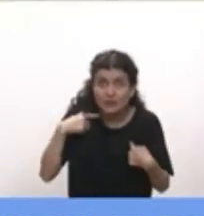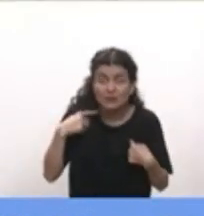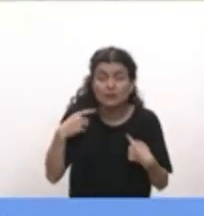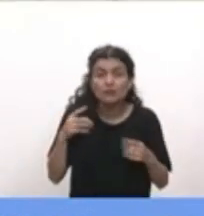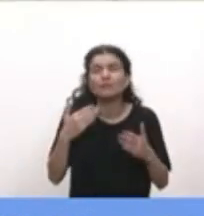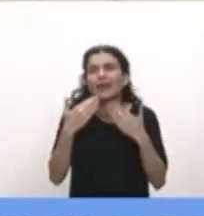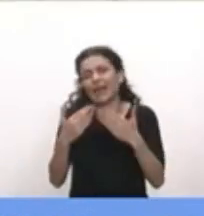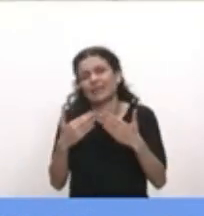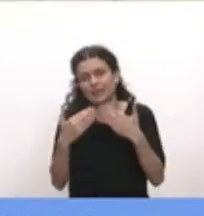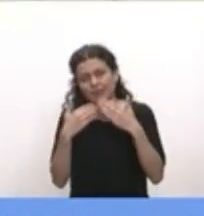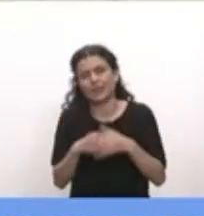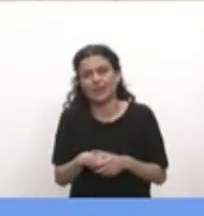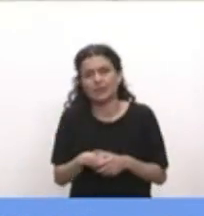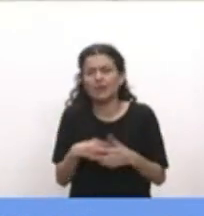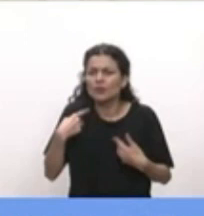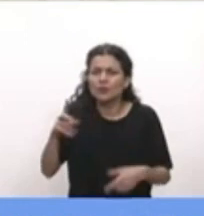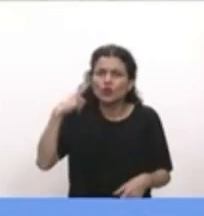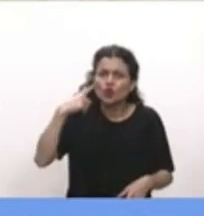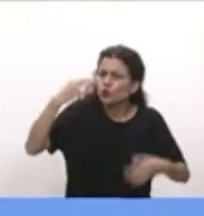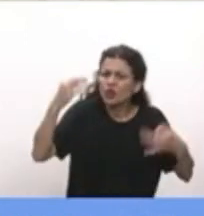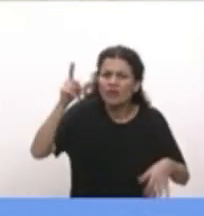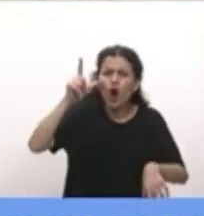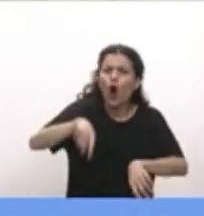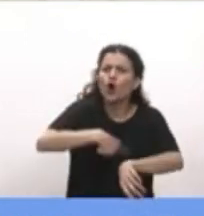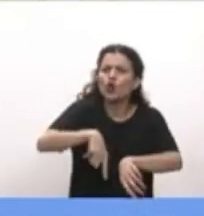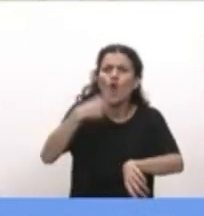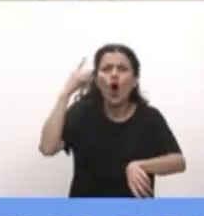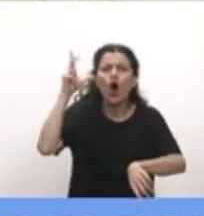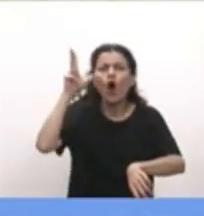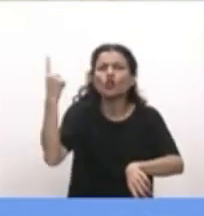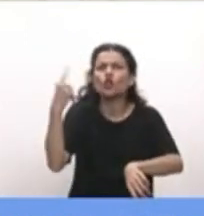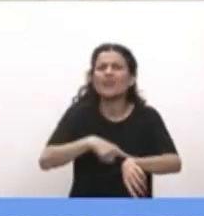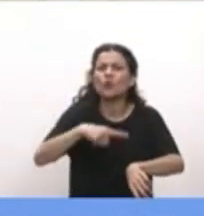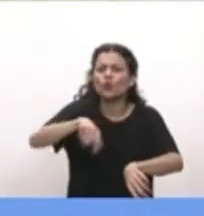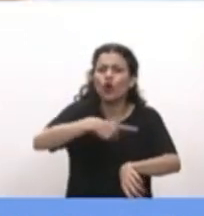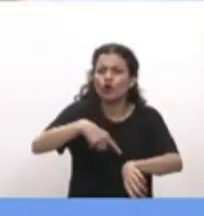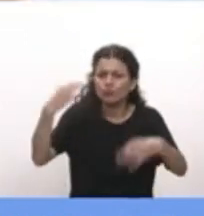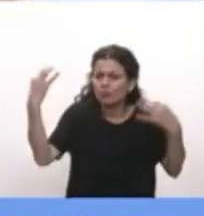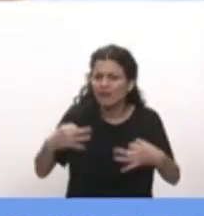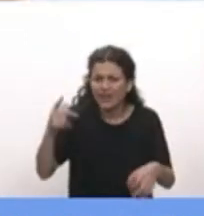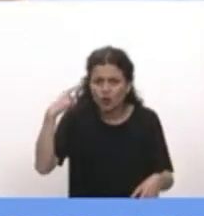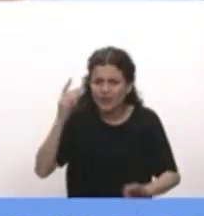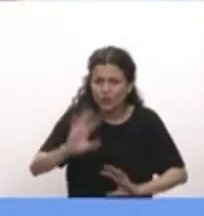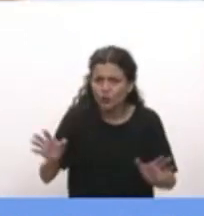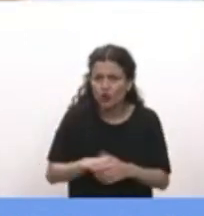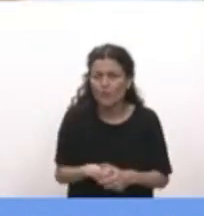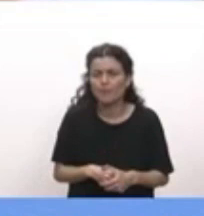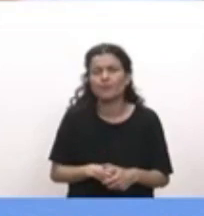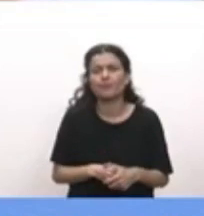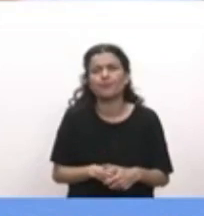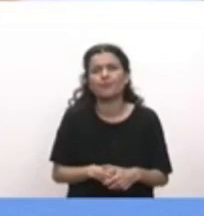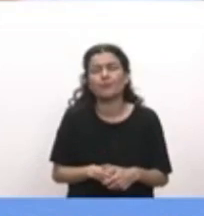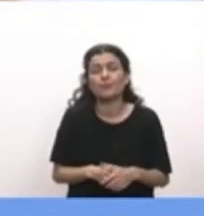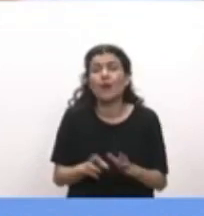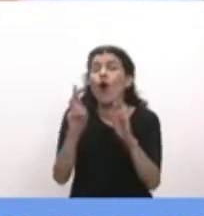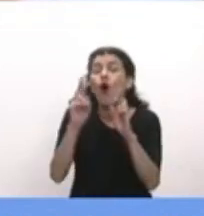estoy escuchando desde hace 8 minutos 49 segundos. Perfecto. Sí, estoy tengo muy atenta. Tengo 2 minutos más. Espero que nos